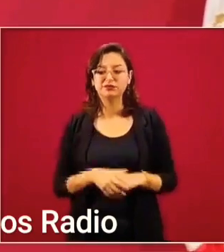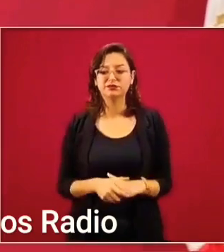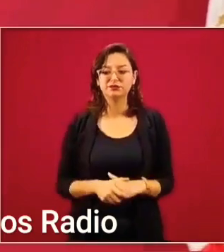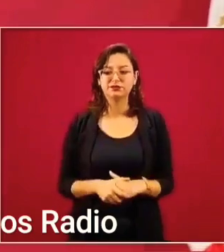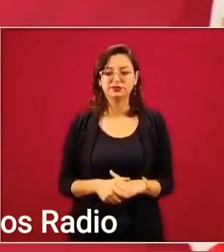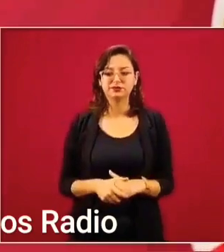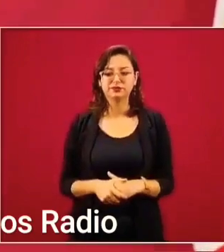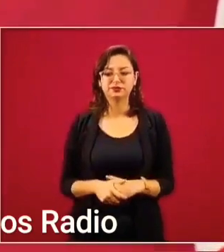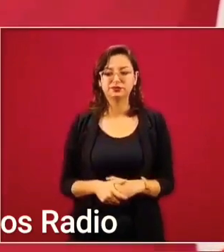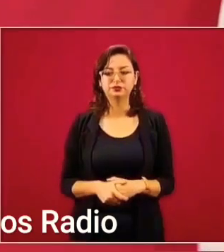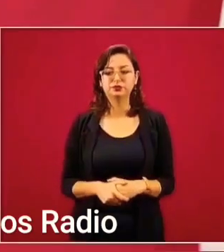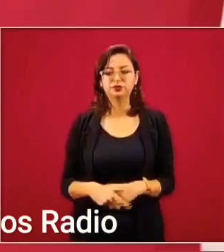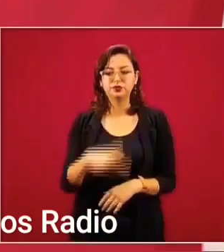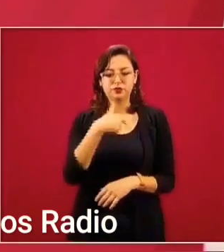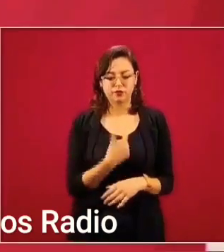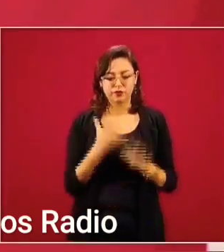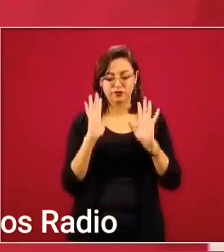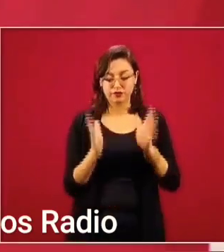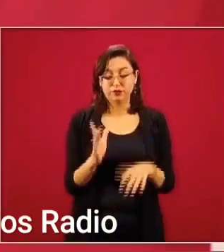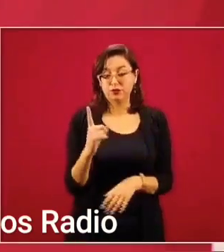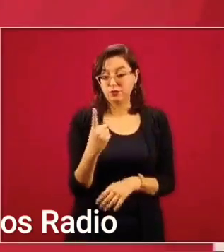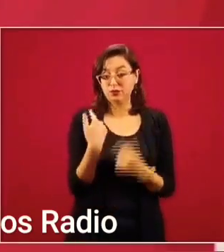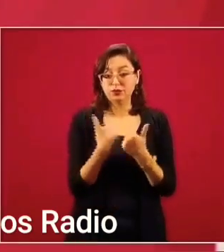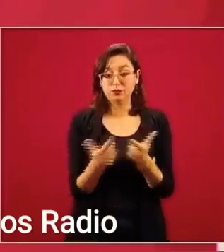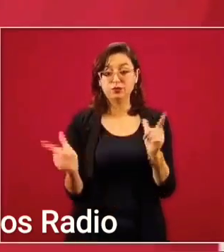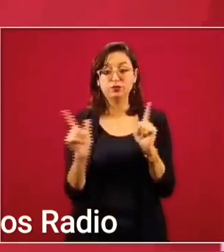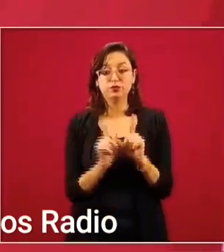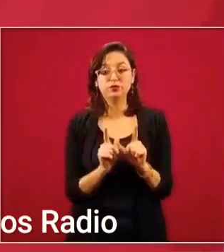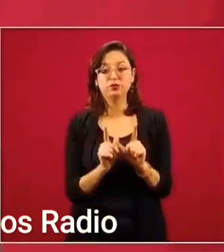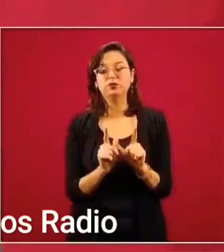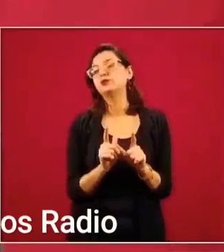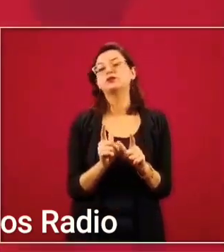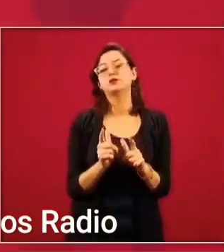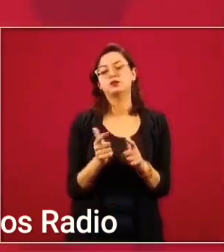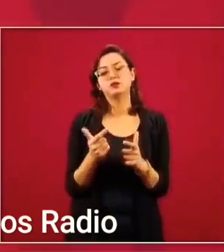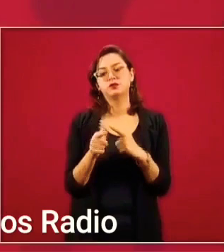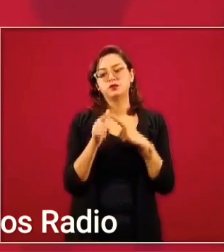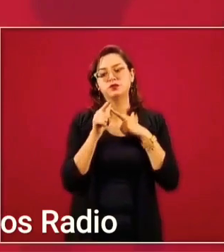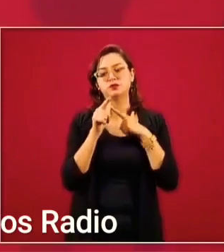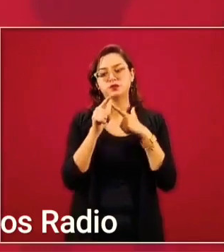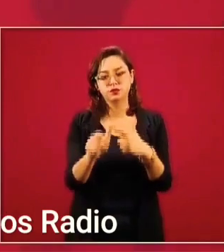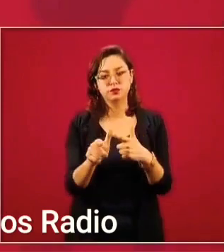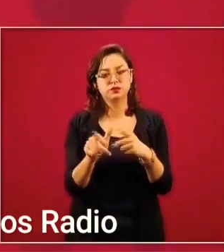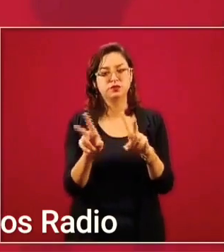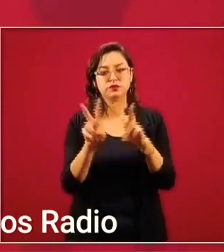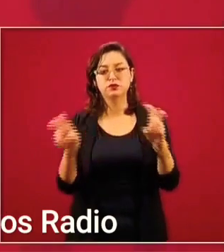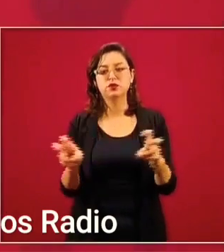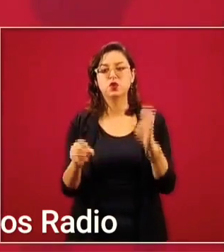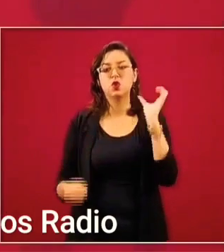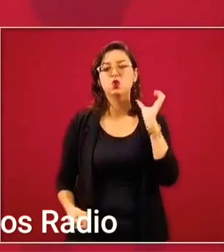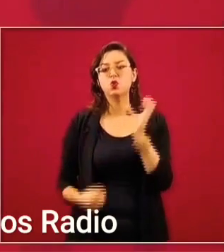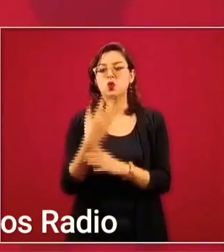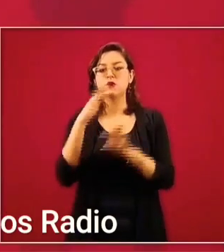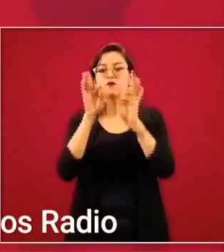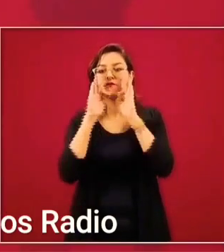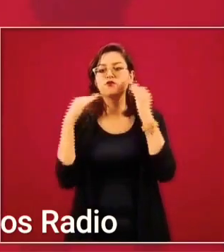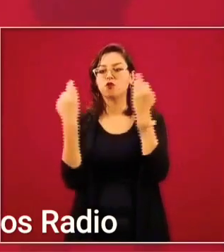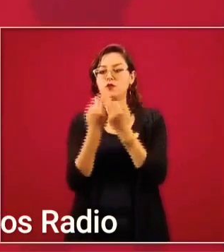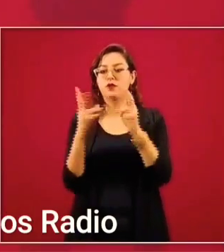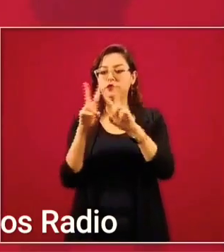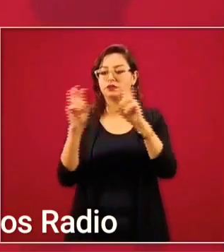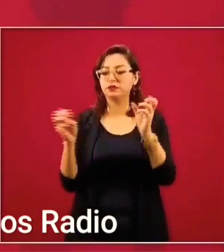un grupo y voy a seguirlo haciendo para la definición de el nuevo método de medición sobre